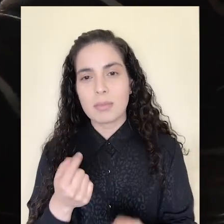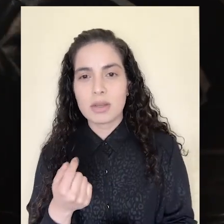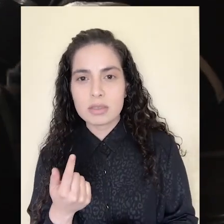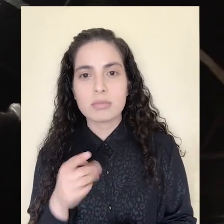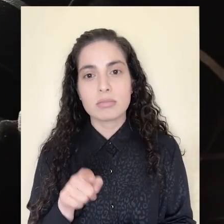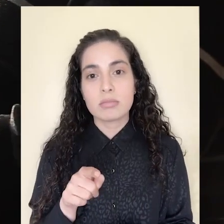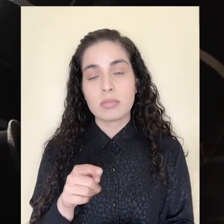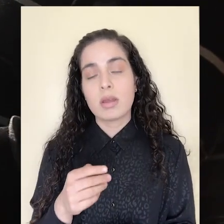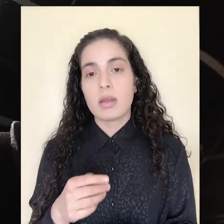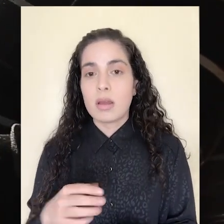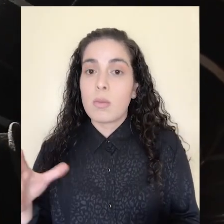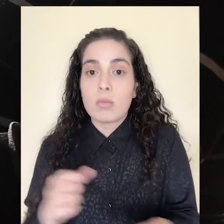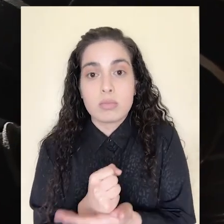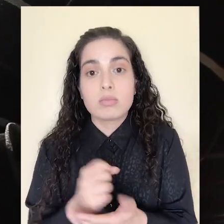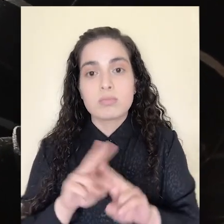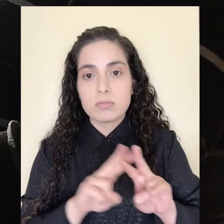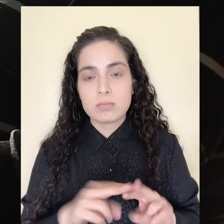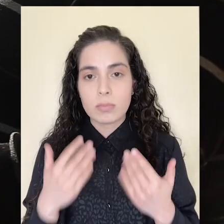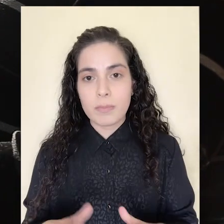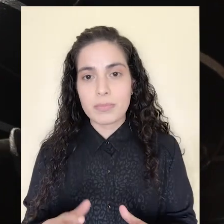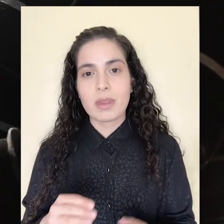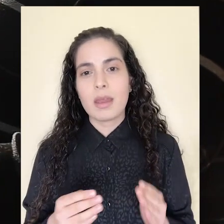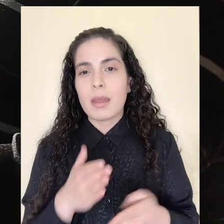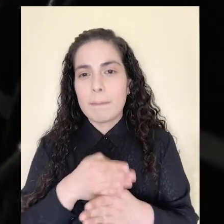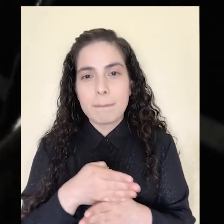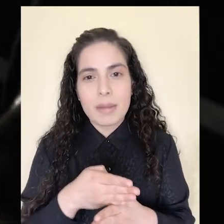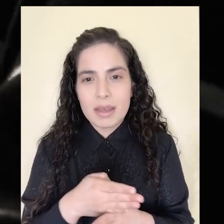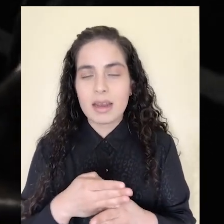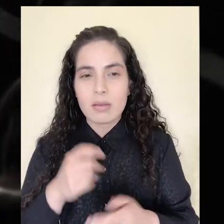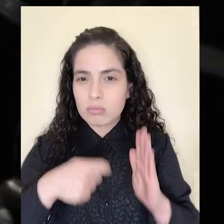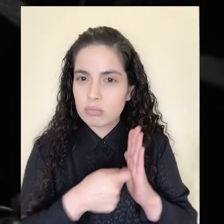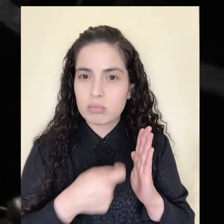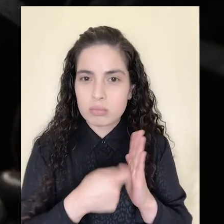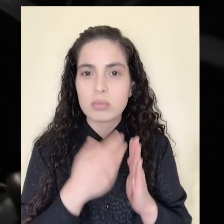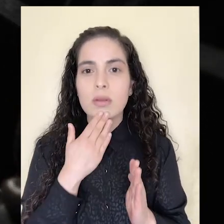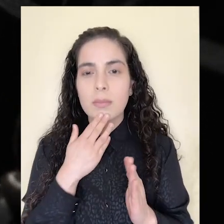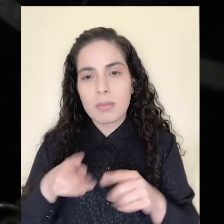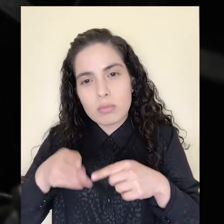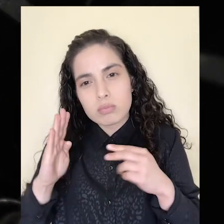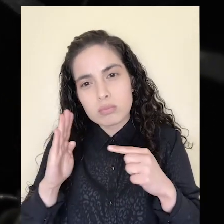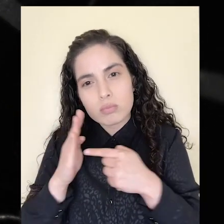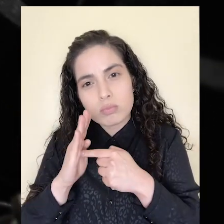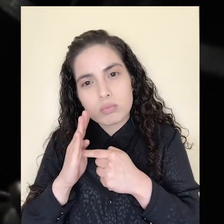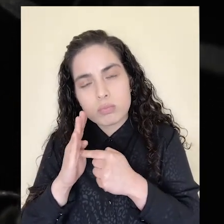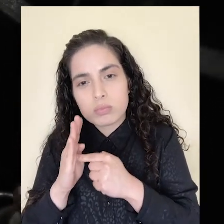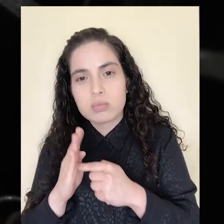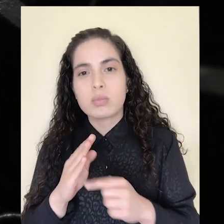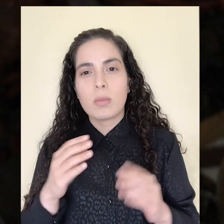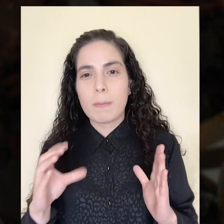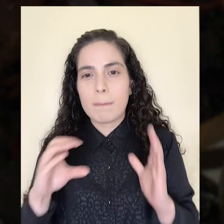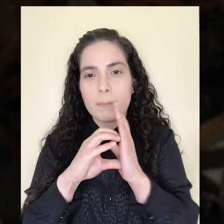casilla y pues caí. Era una construcción que alcancé a hacer. Madera hice tallado, hice el tema de ensamble, que se tuve que fabricar